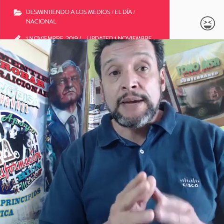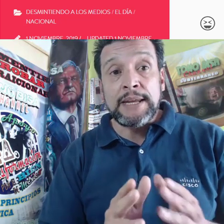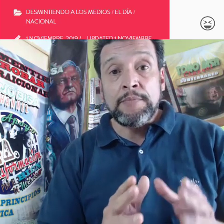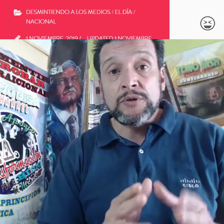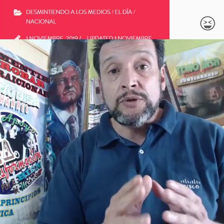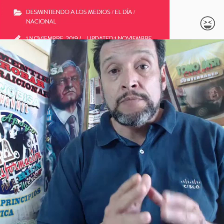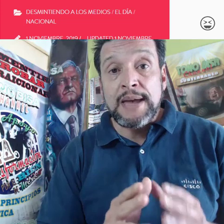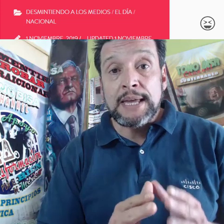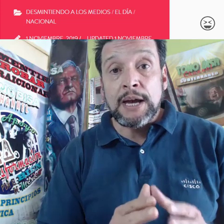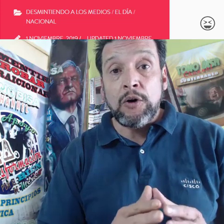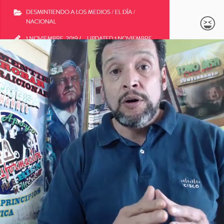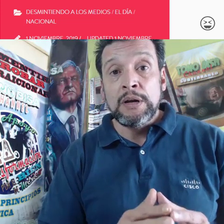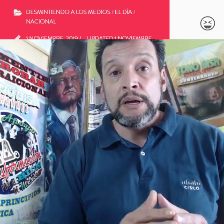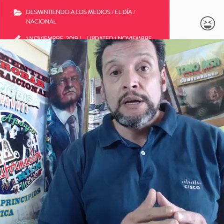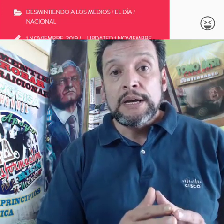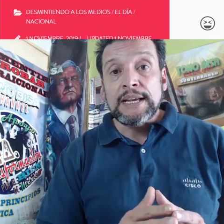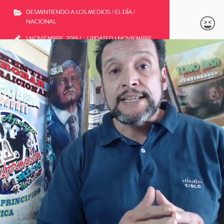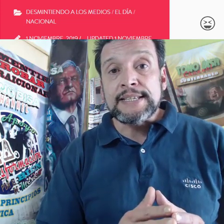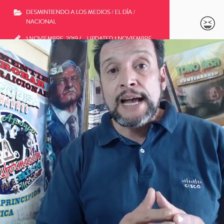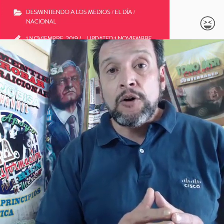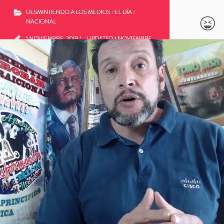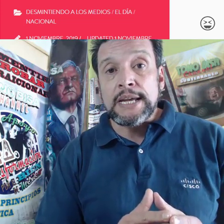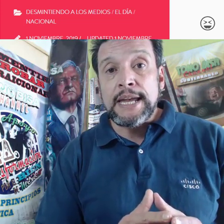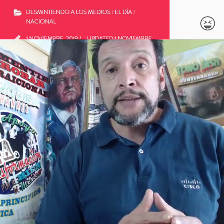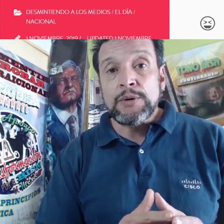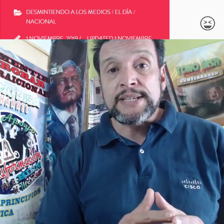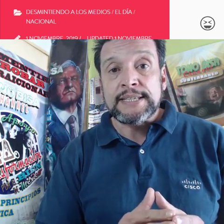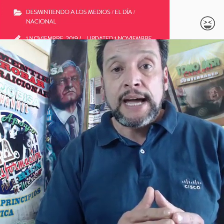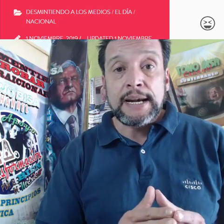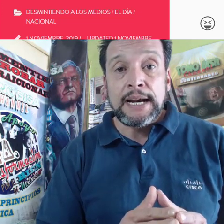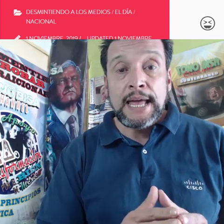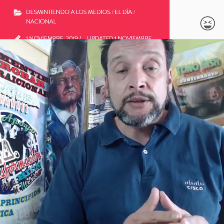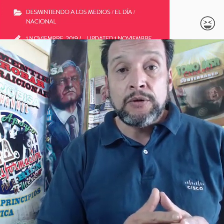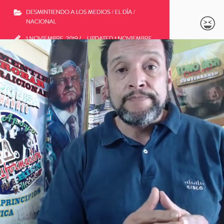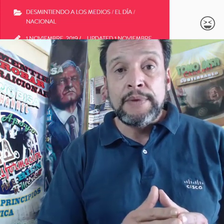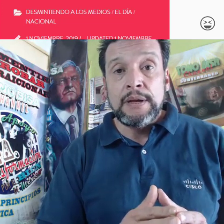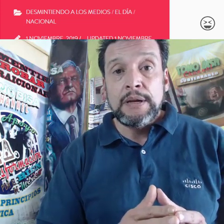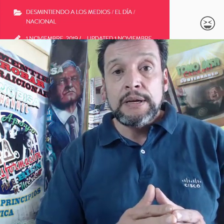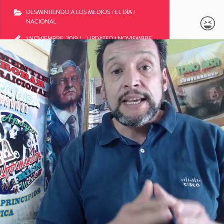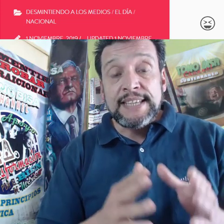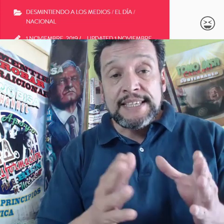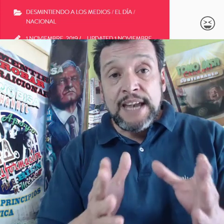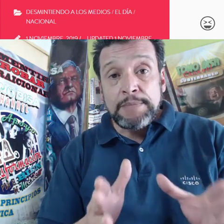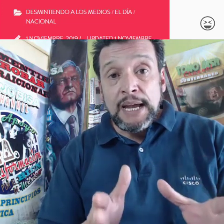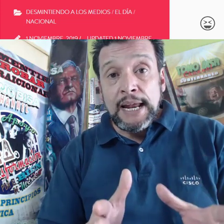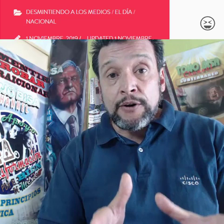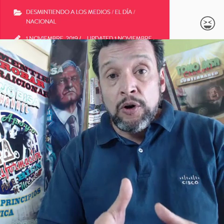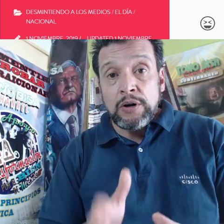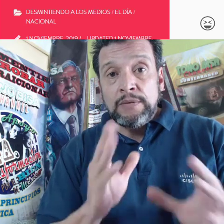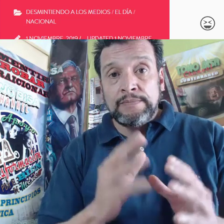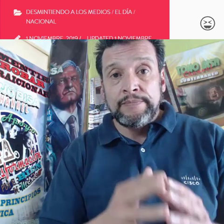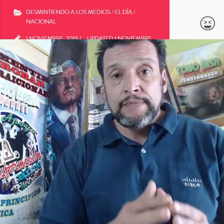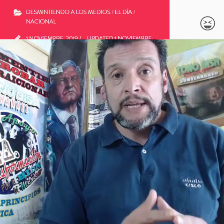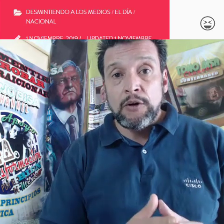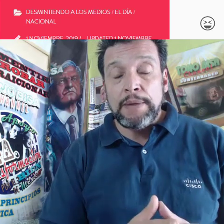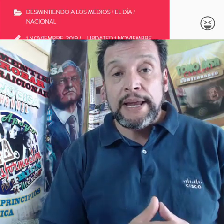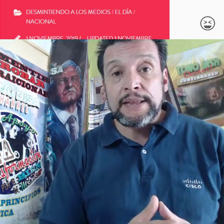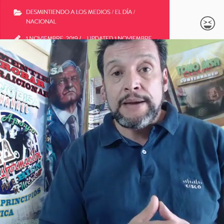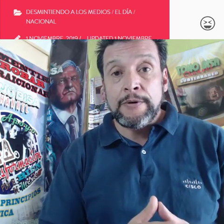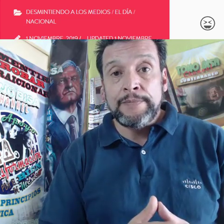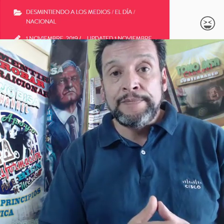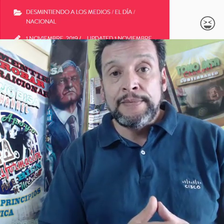Entendamos que venimos de un México que se está corrigiendo y se está arreglando, que se acepta el error